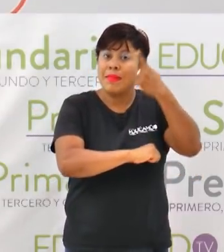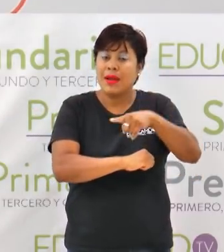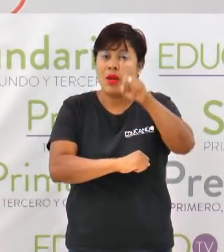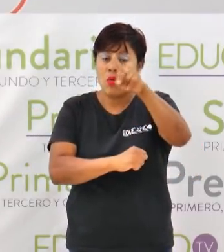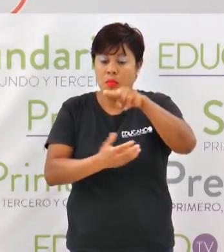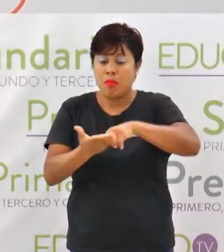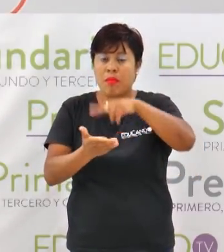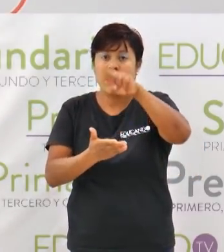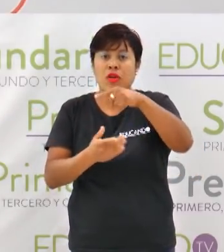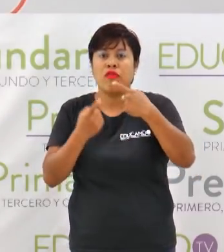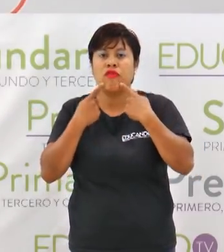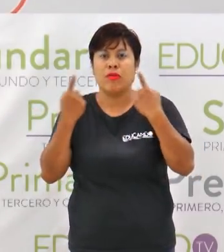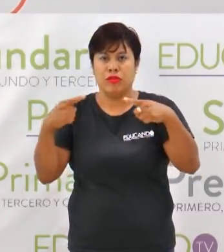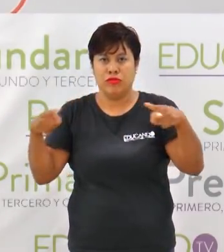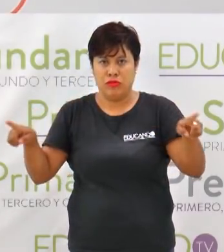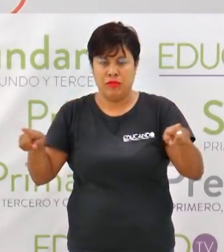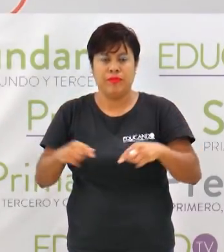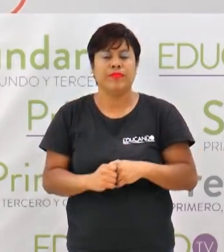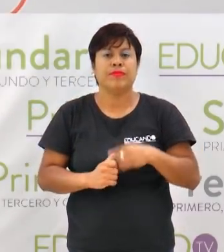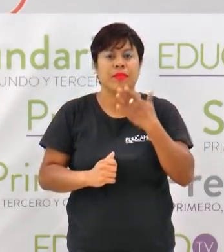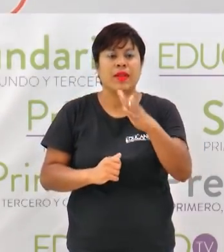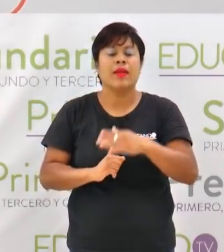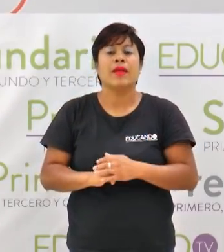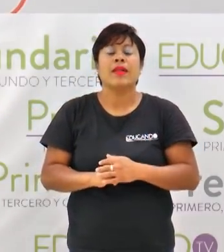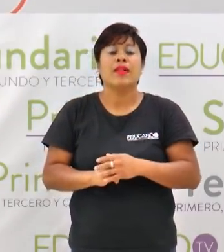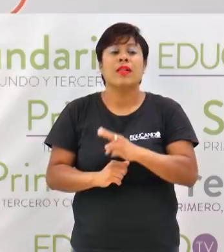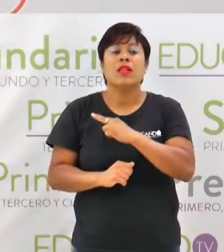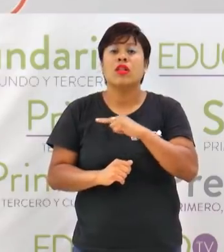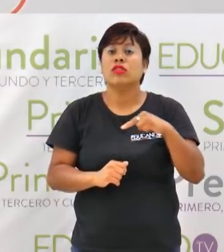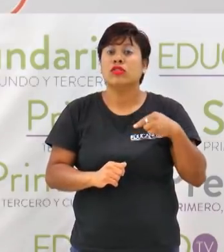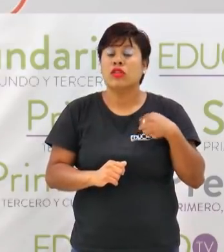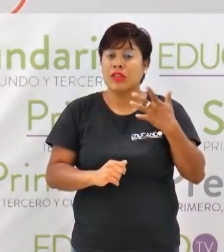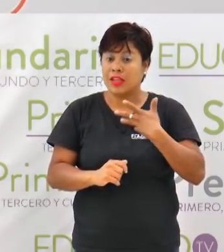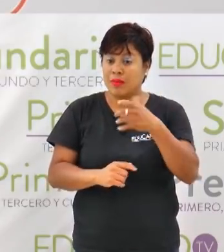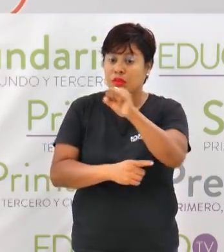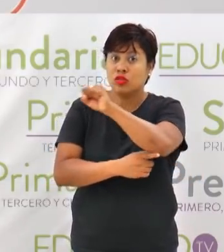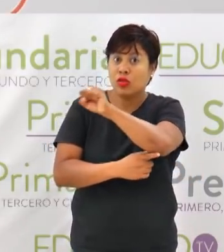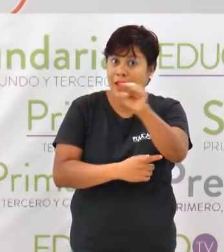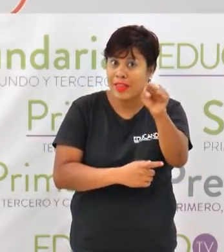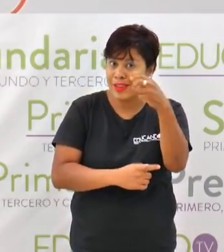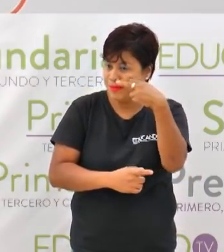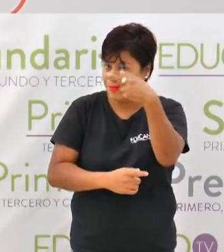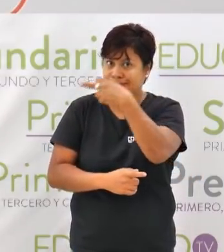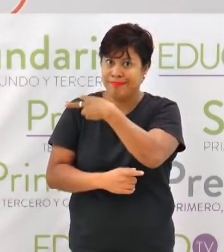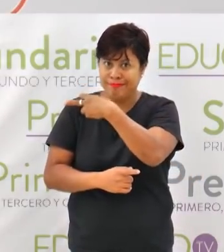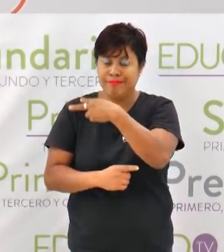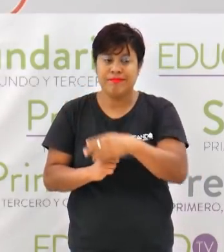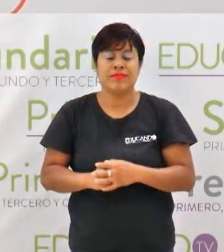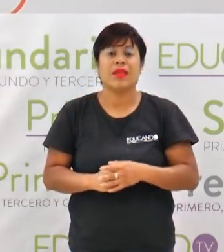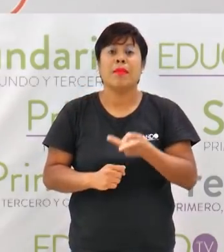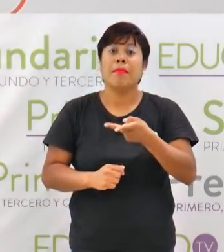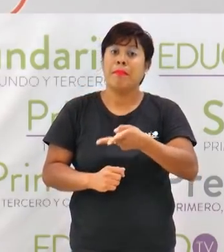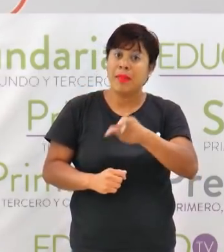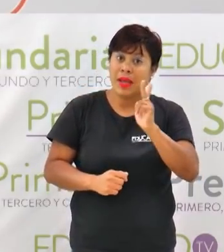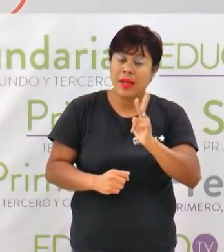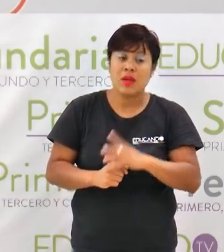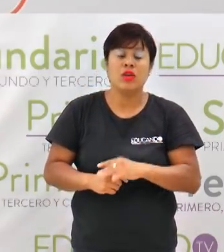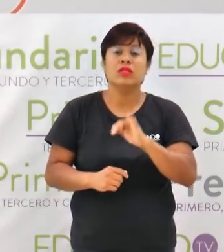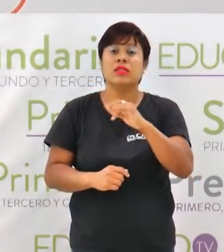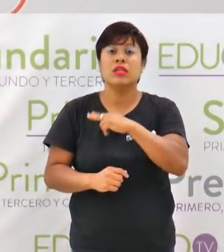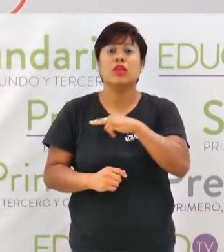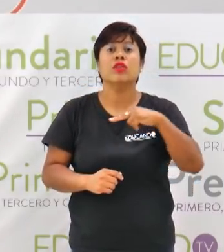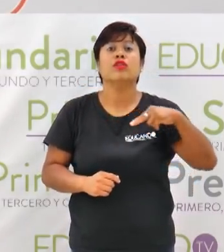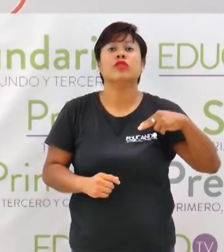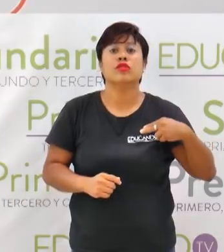para un pintor famoso. Bien, tenemos el sujeto nuevamente, ¿te das cuenta? Pero